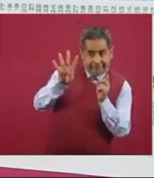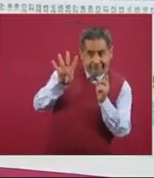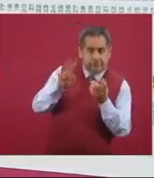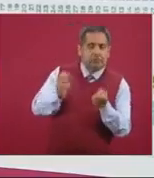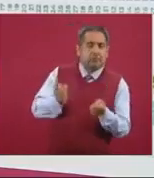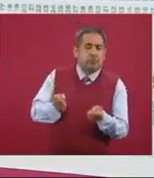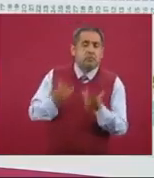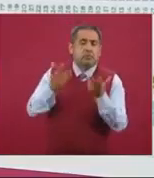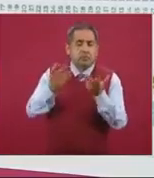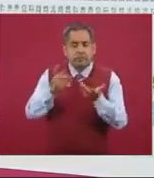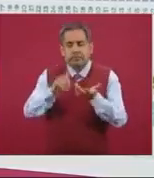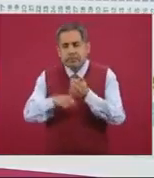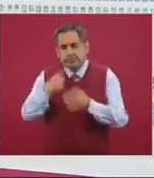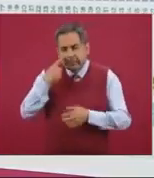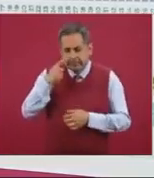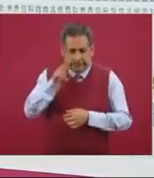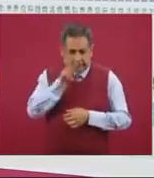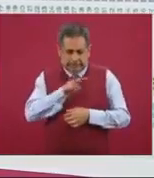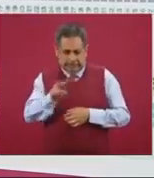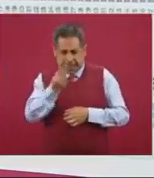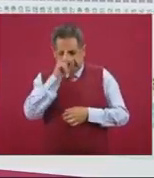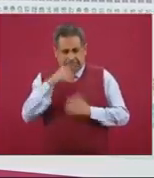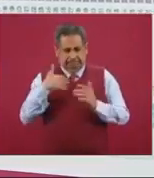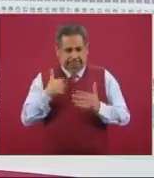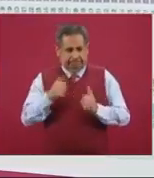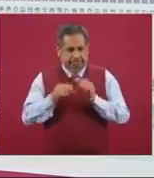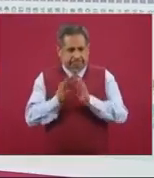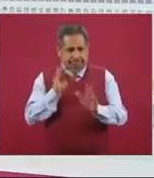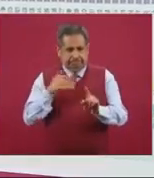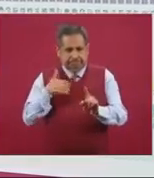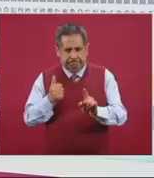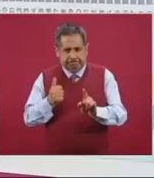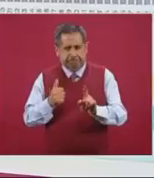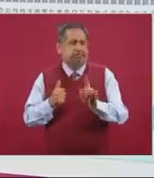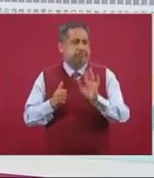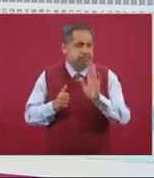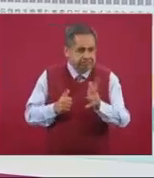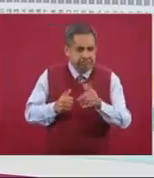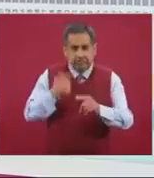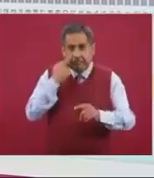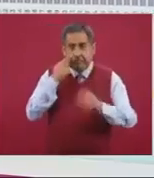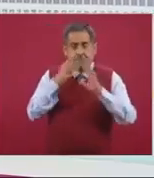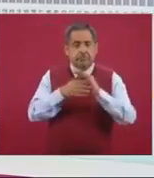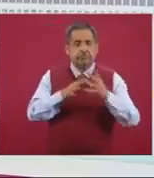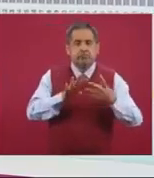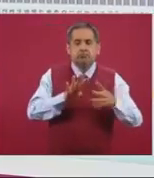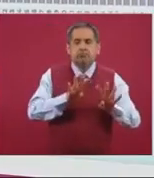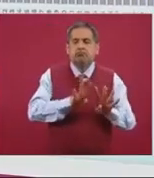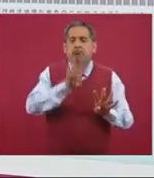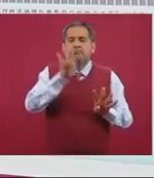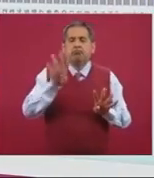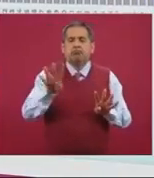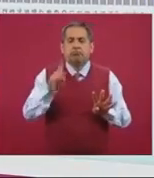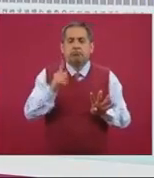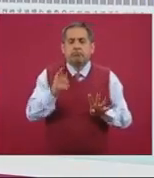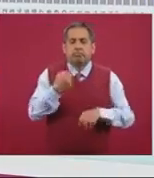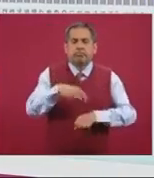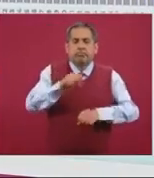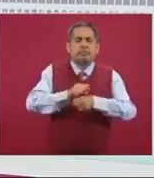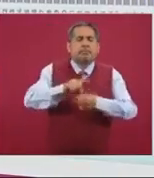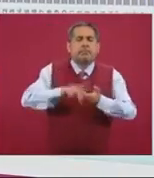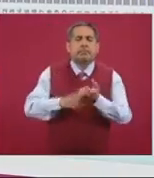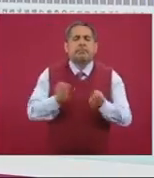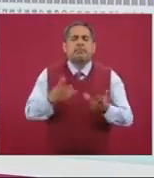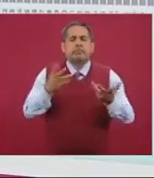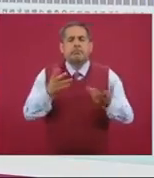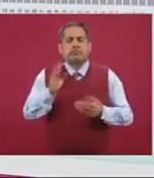hay. Si uno quiere interpretar esta gráfica, basta con saber, por ejemplo, en este punto, esta semana tuvimos